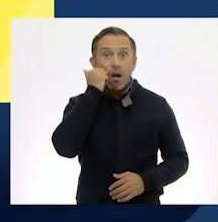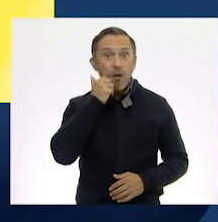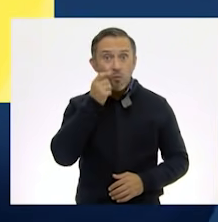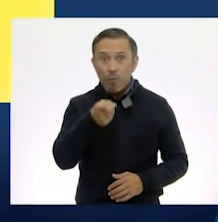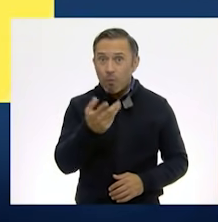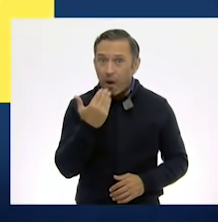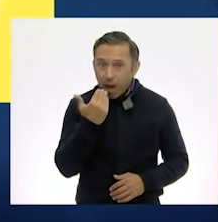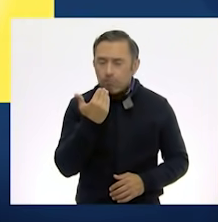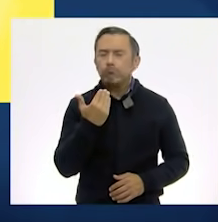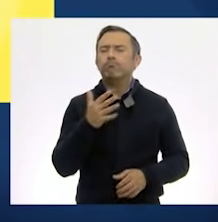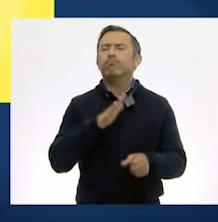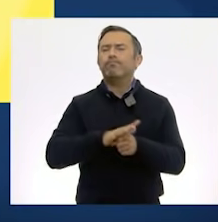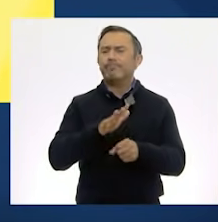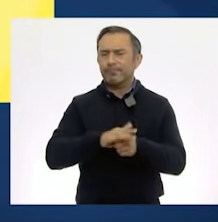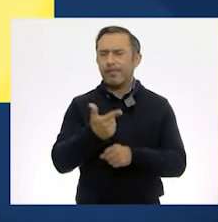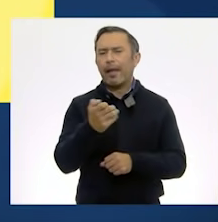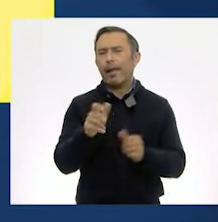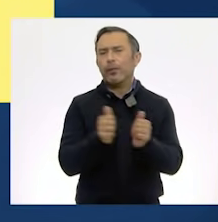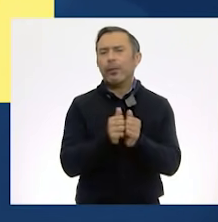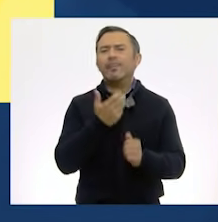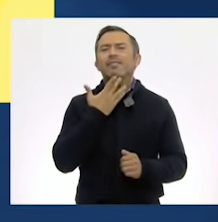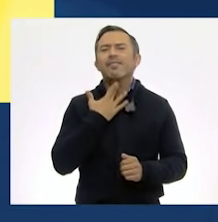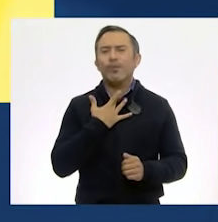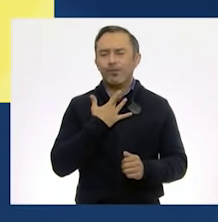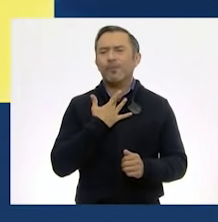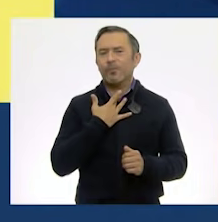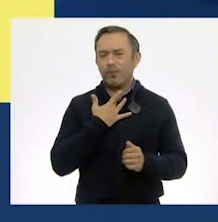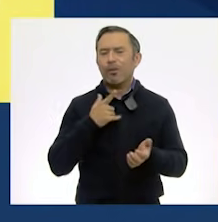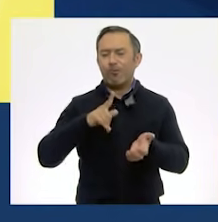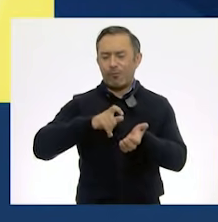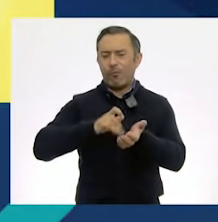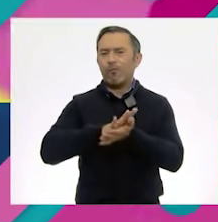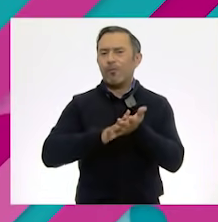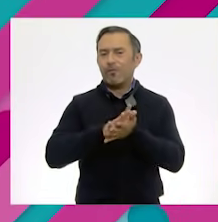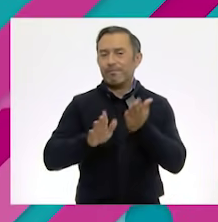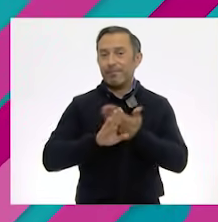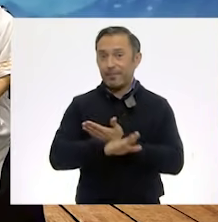usa desinfectantes a base de alcohol. ¡Cuídate!